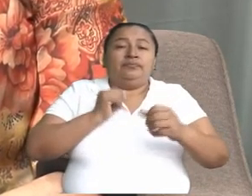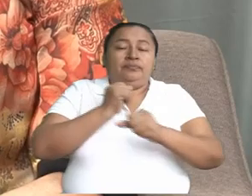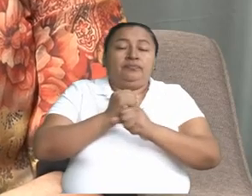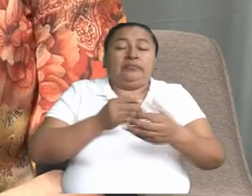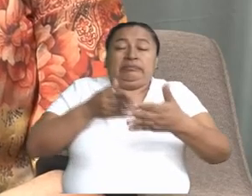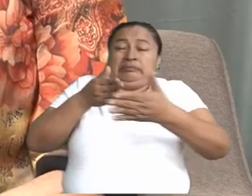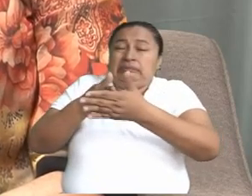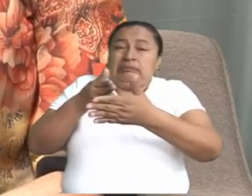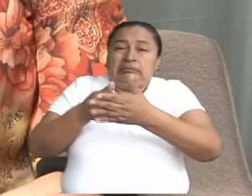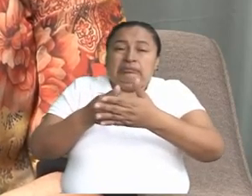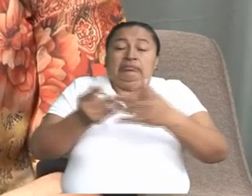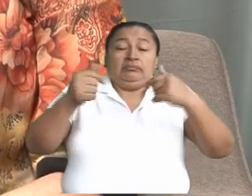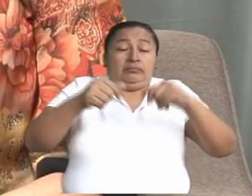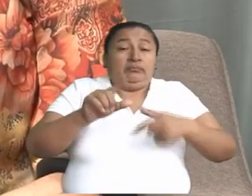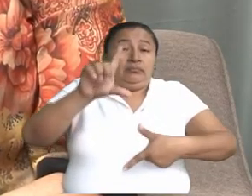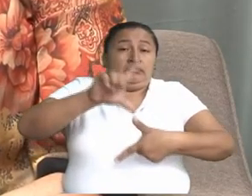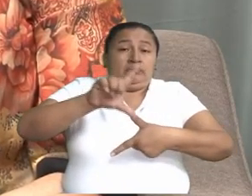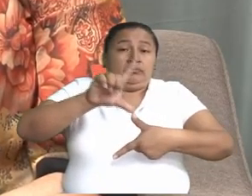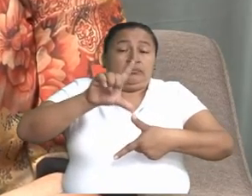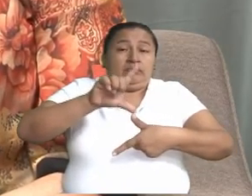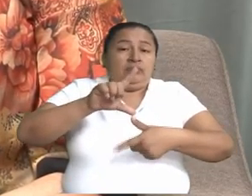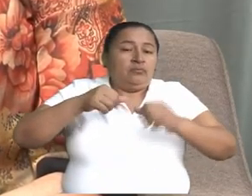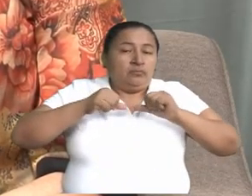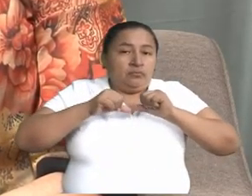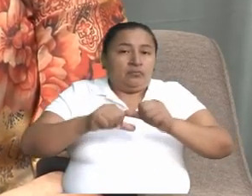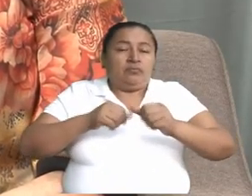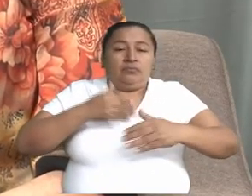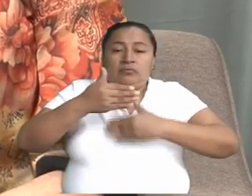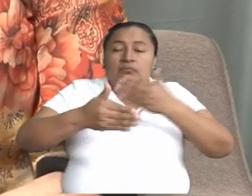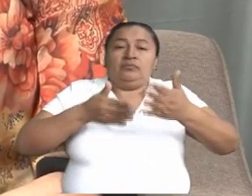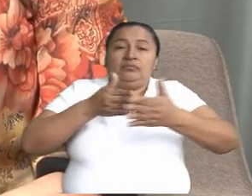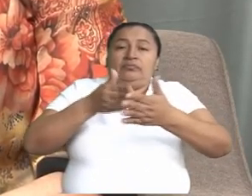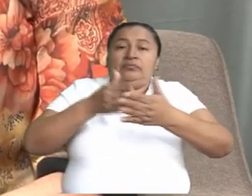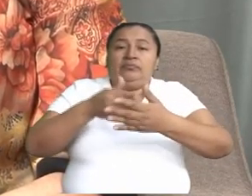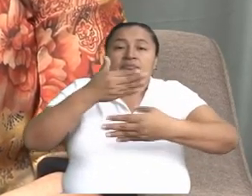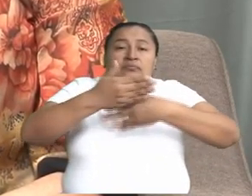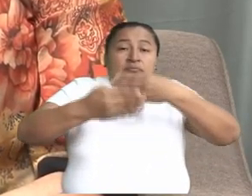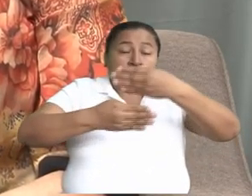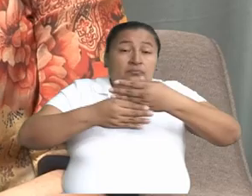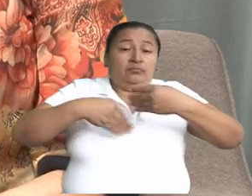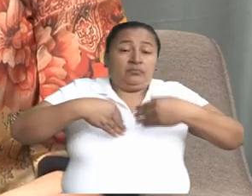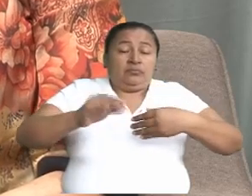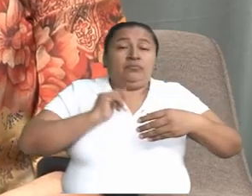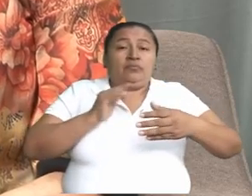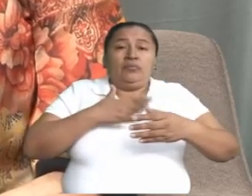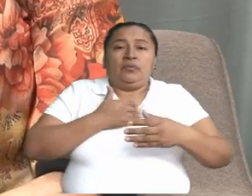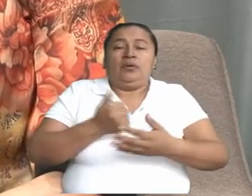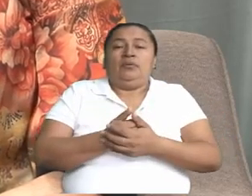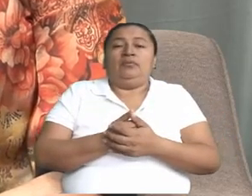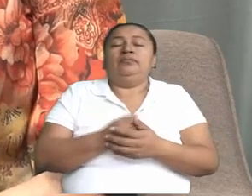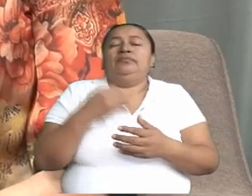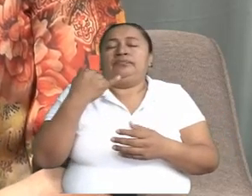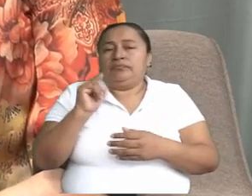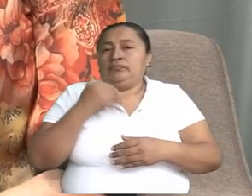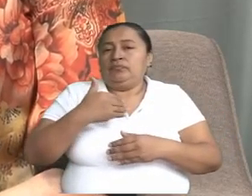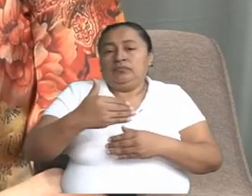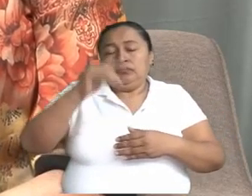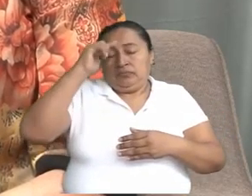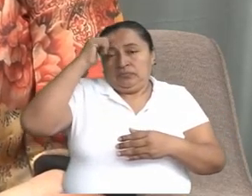impedir que en Latinoamérica se siguiera avanzando hacia la construcción de gobiernos progresistas.